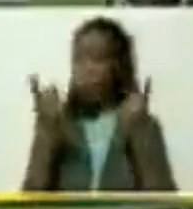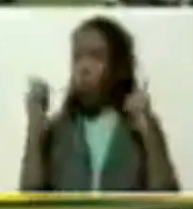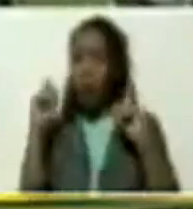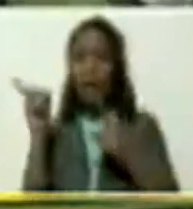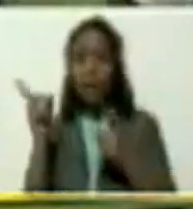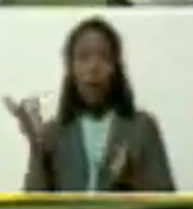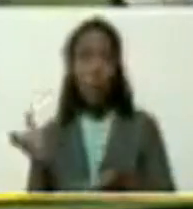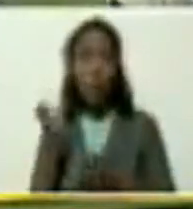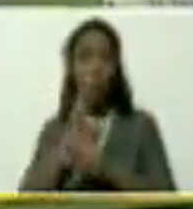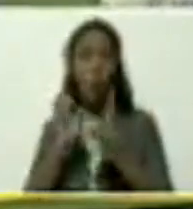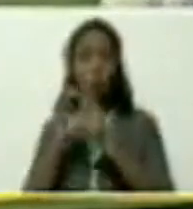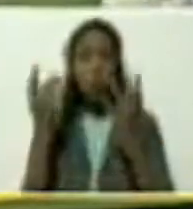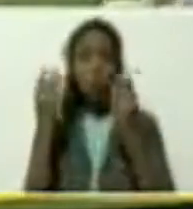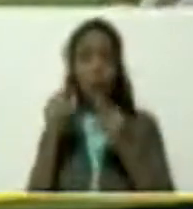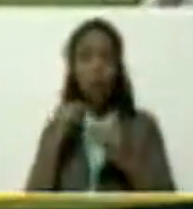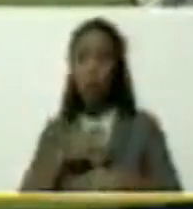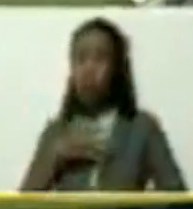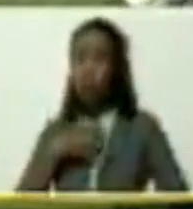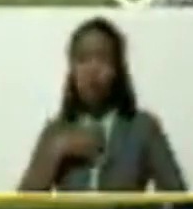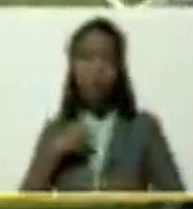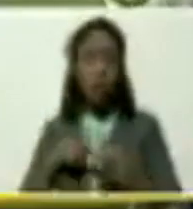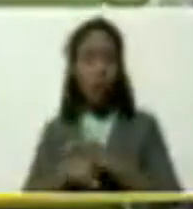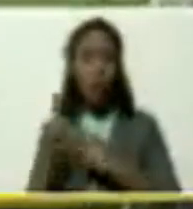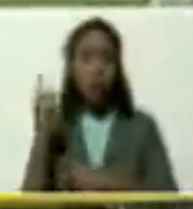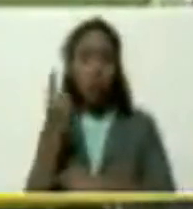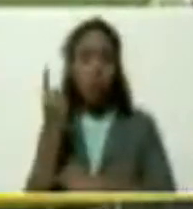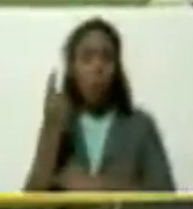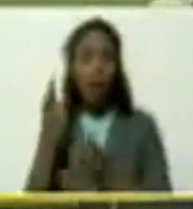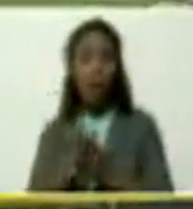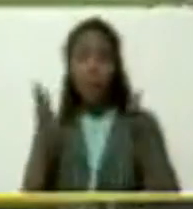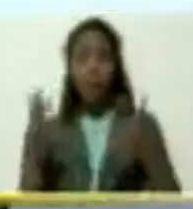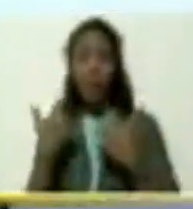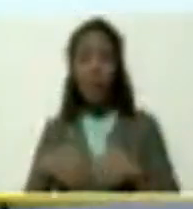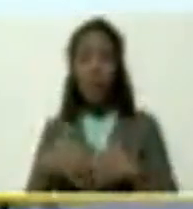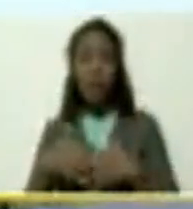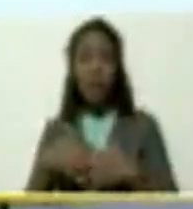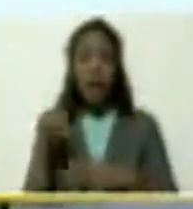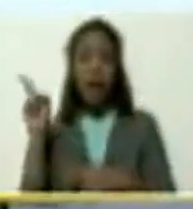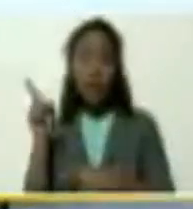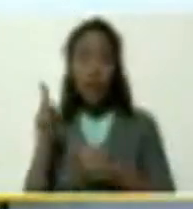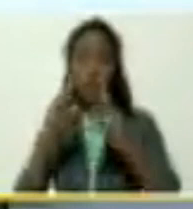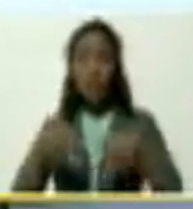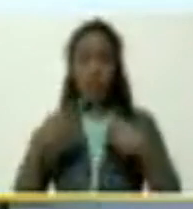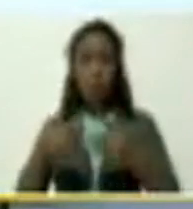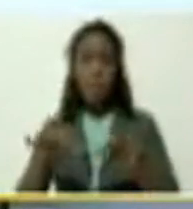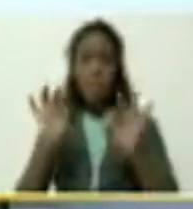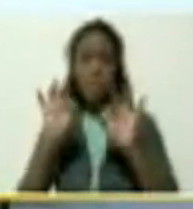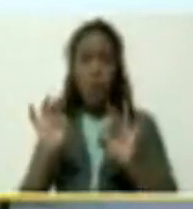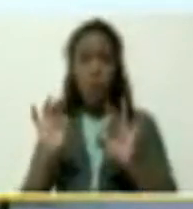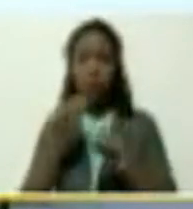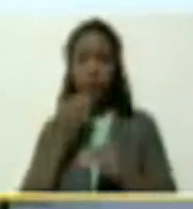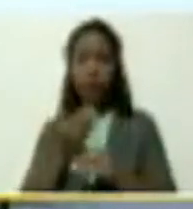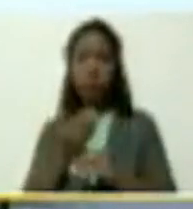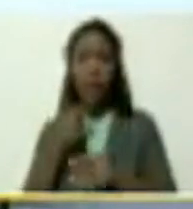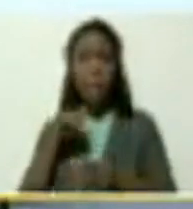fermentadoras, los artesanos no pueden acceder porque está reservado solo para las grandes industrias. Entonces son reformas muy puntuales que va a permitir